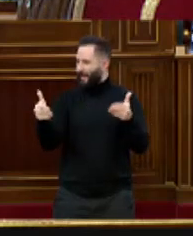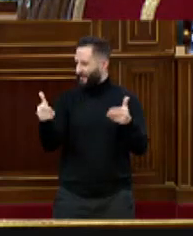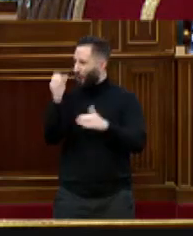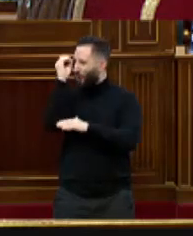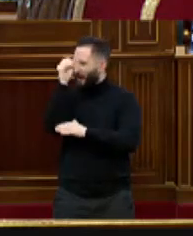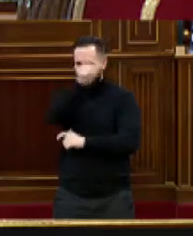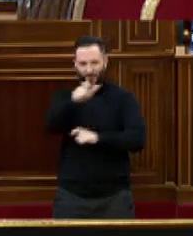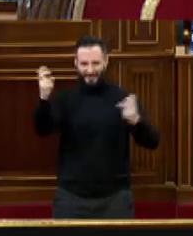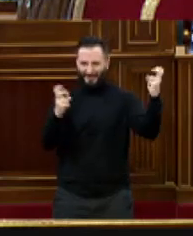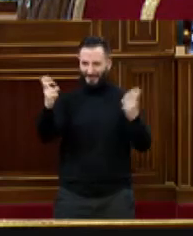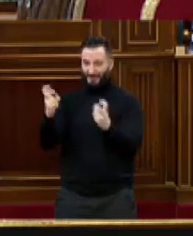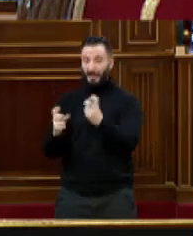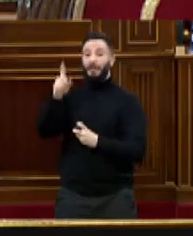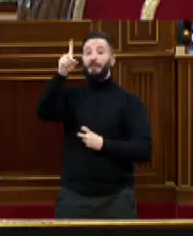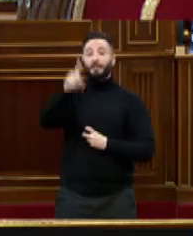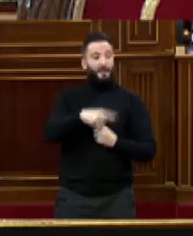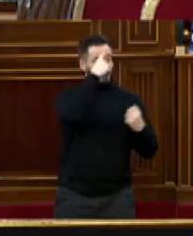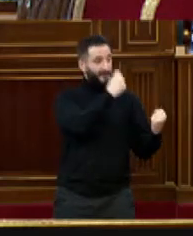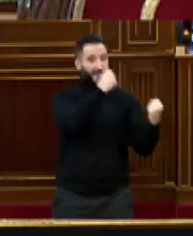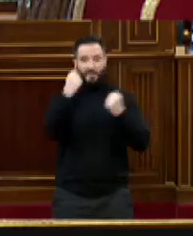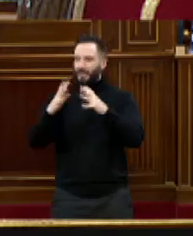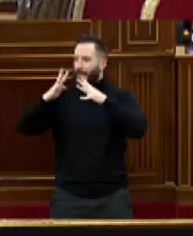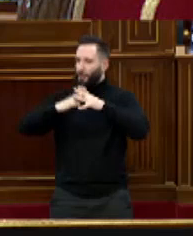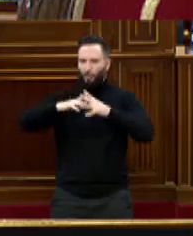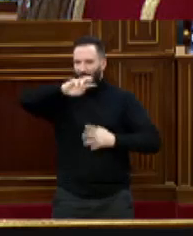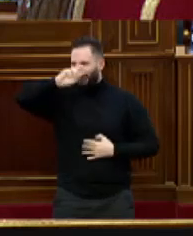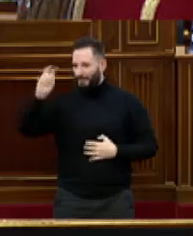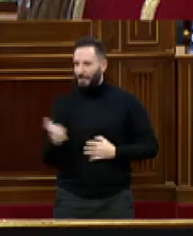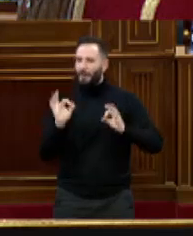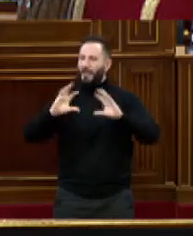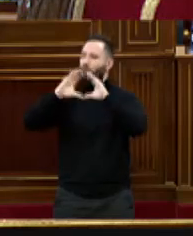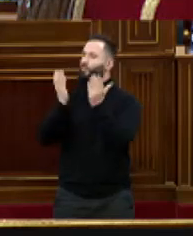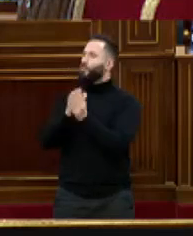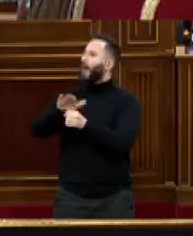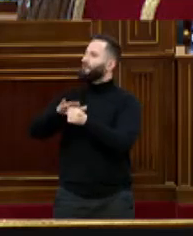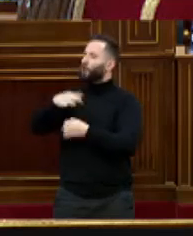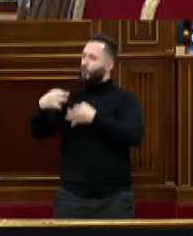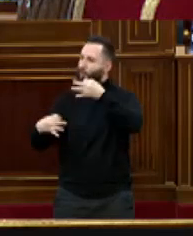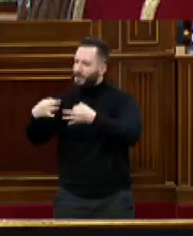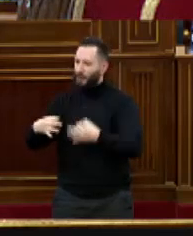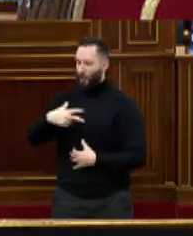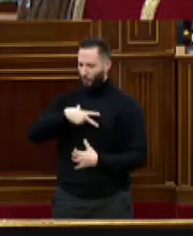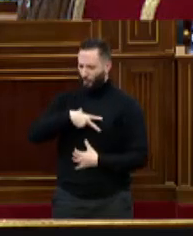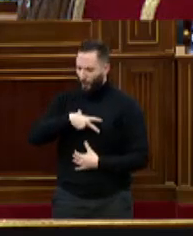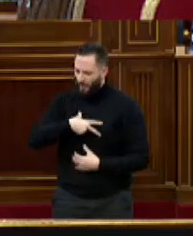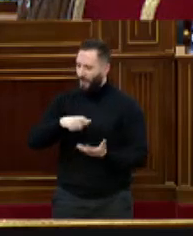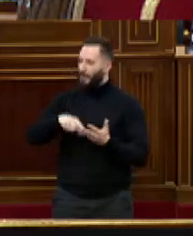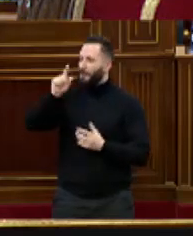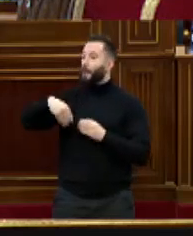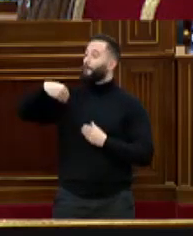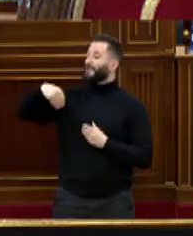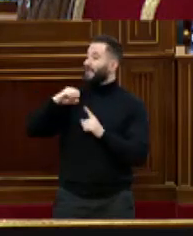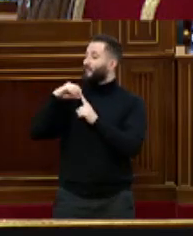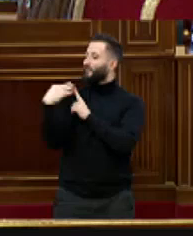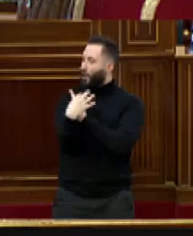jornadas a otras instancias y estructuras del mundo jurídico al poder judicial presidente del foro que